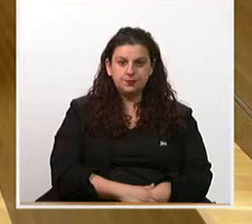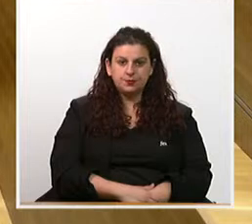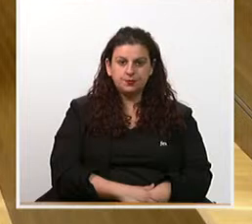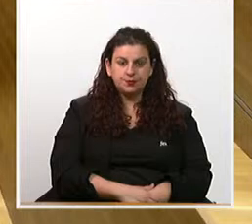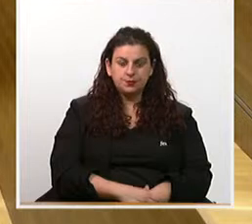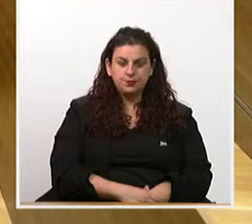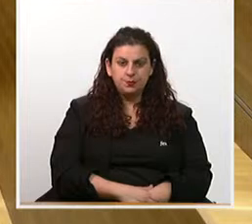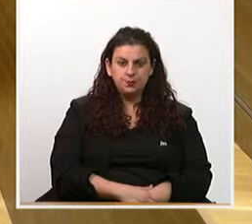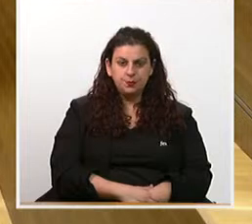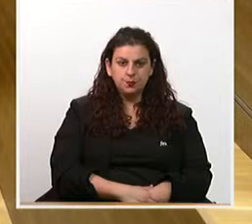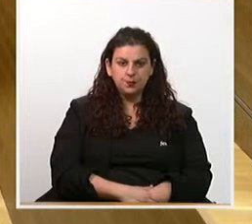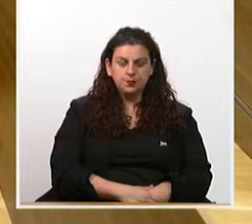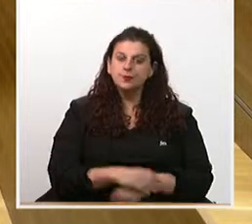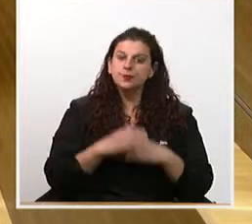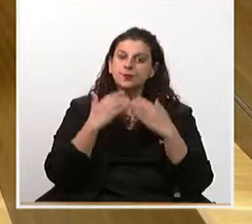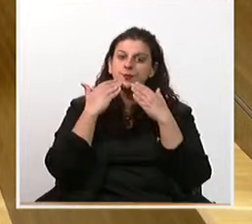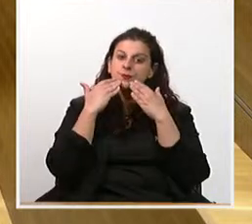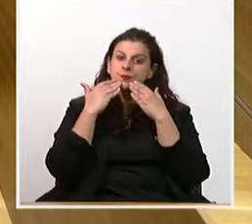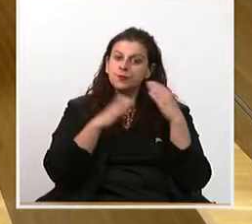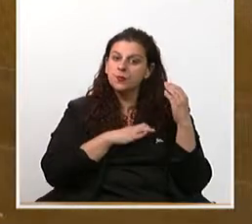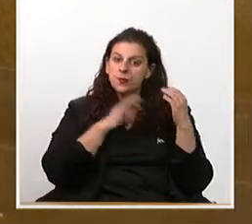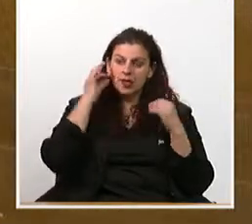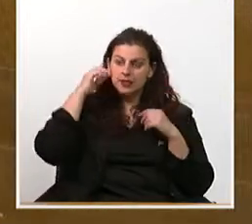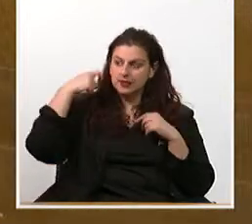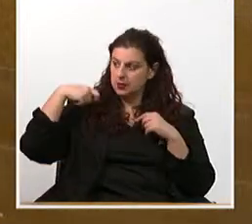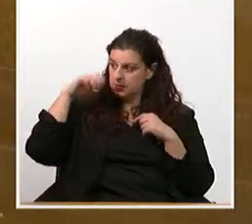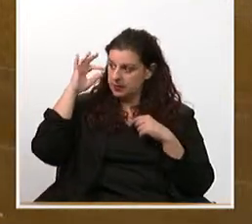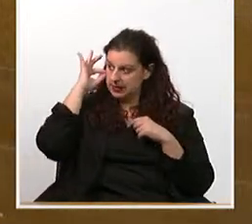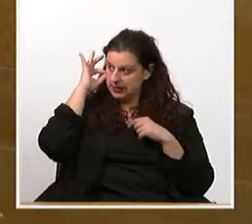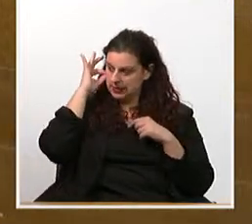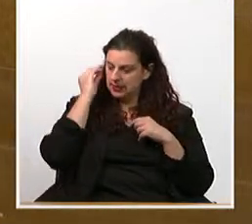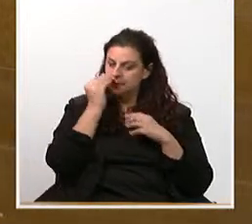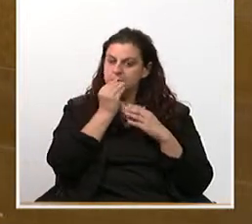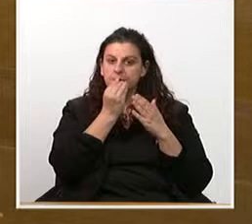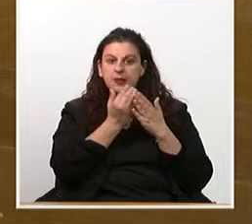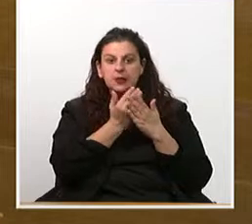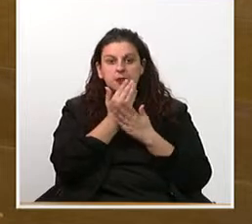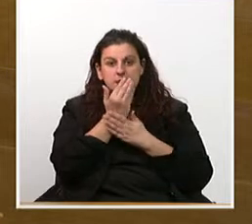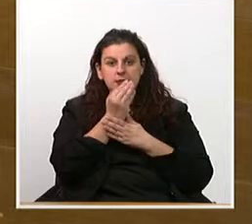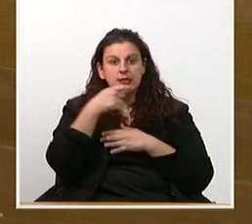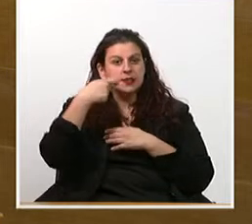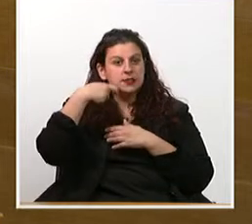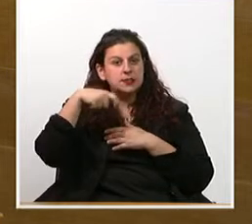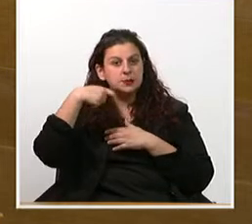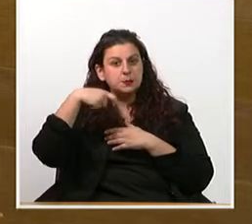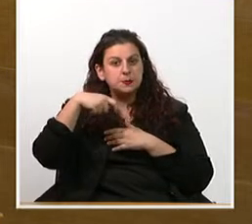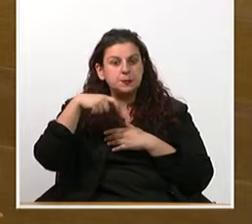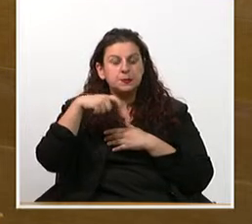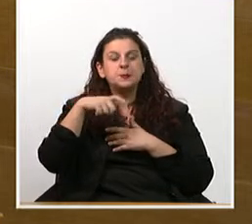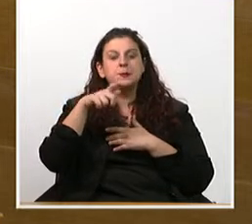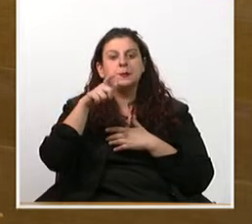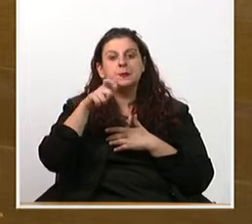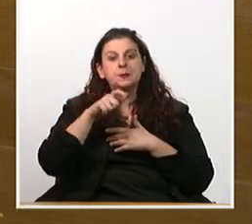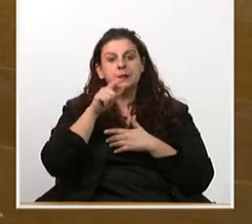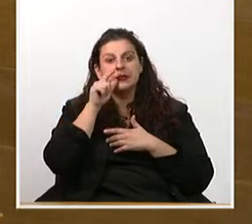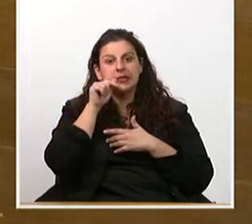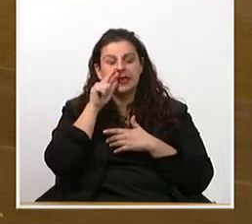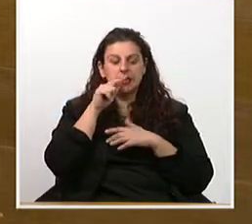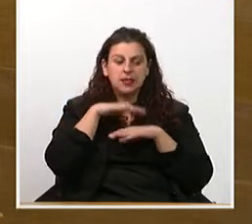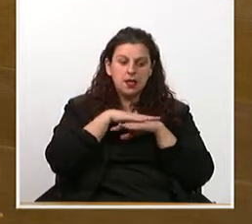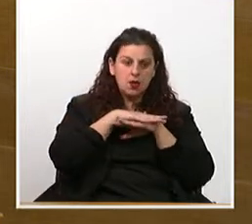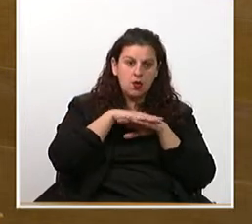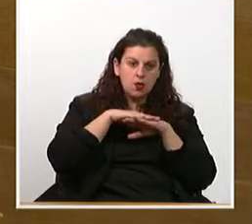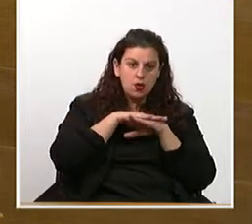quiera gracias señora presidenta Buenos días señor presidente consell